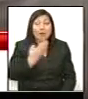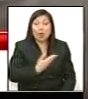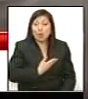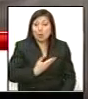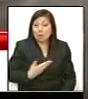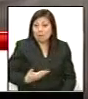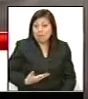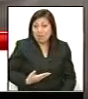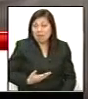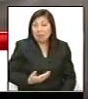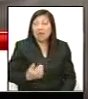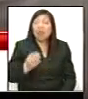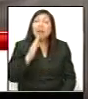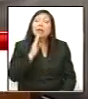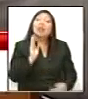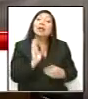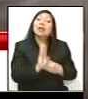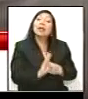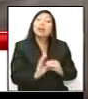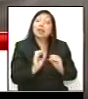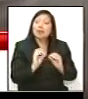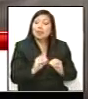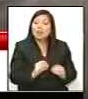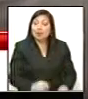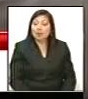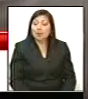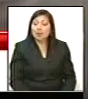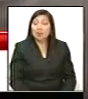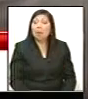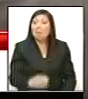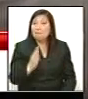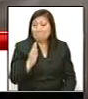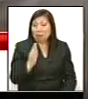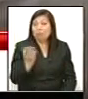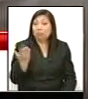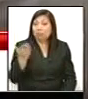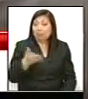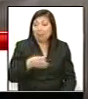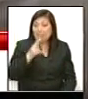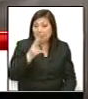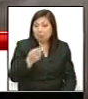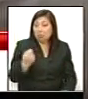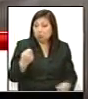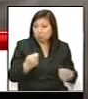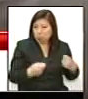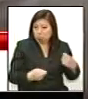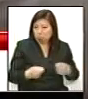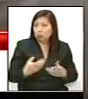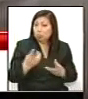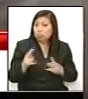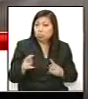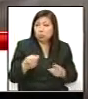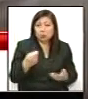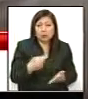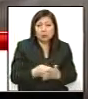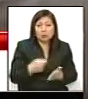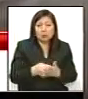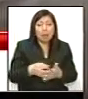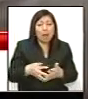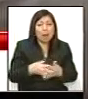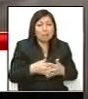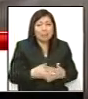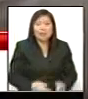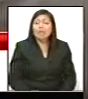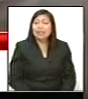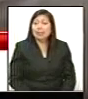gobierno peruano. El aval que dio a un banco que quería llegar al Perú para invertir dinero y para prestar, que era el Banco de América, el Banco de